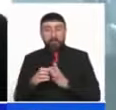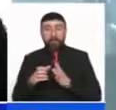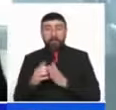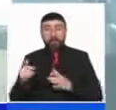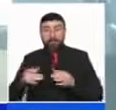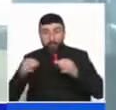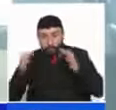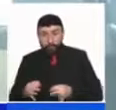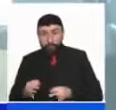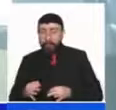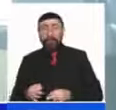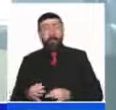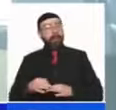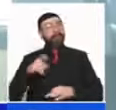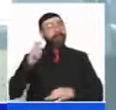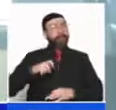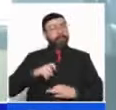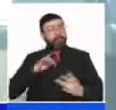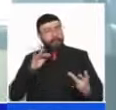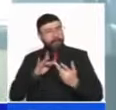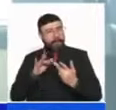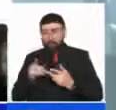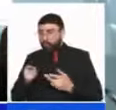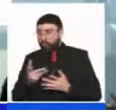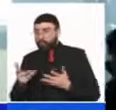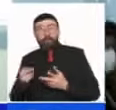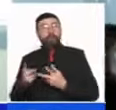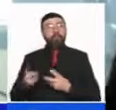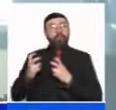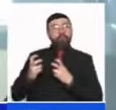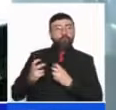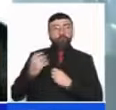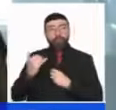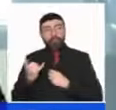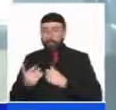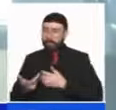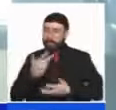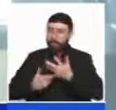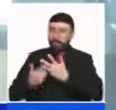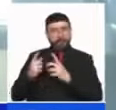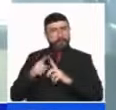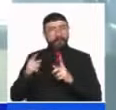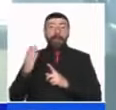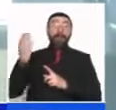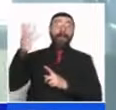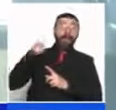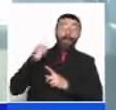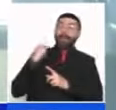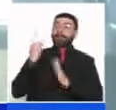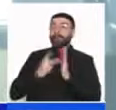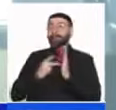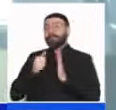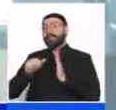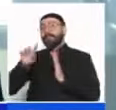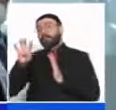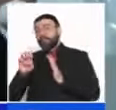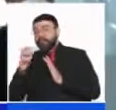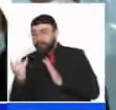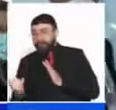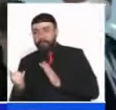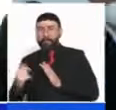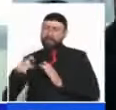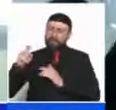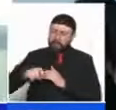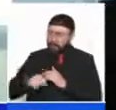nota esa necesidad de poder contar con productos nuevos, con un contexto diferente al que traíamos en el 2019, donde están